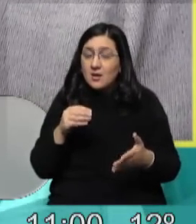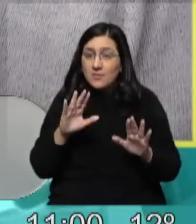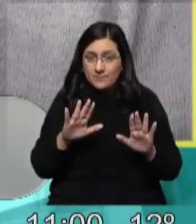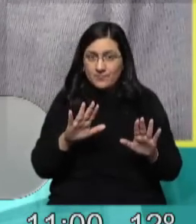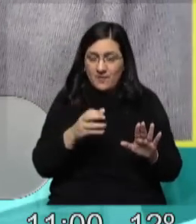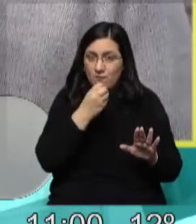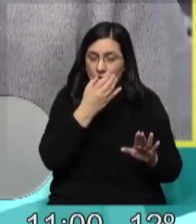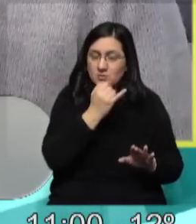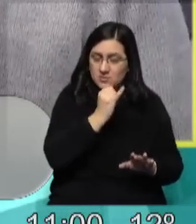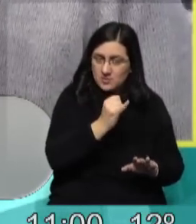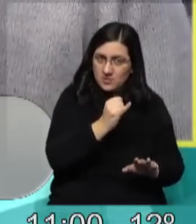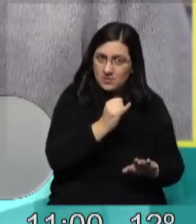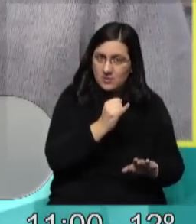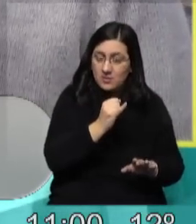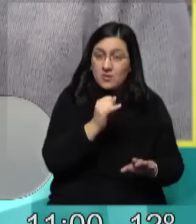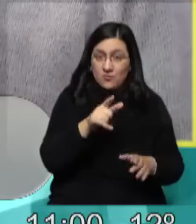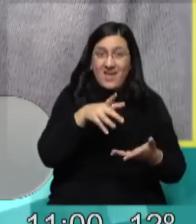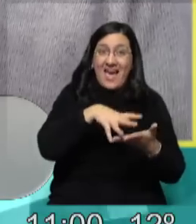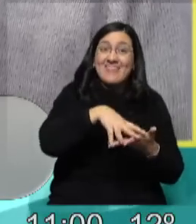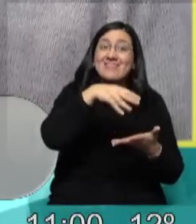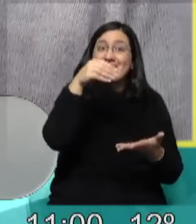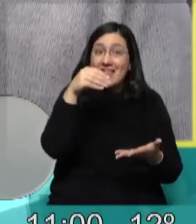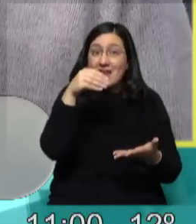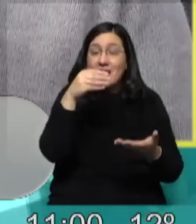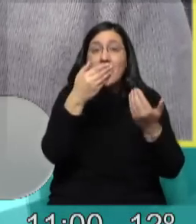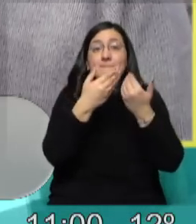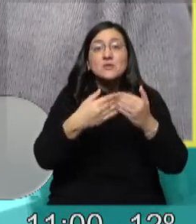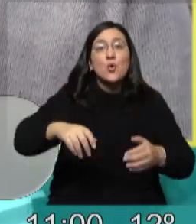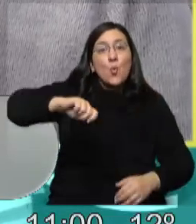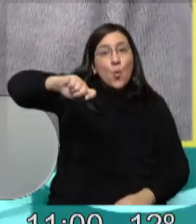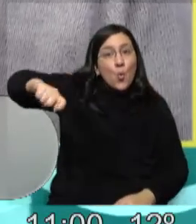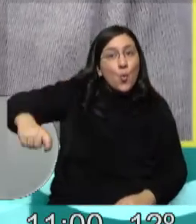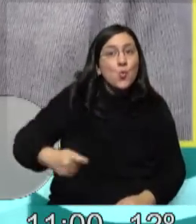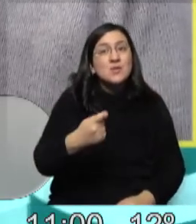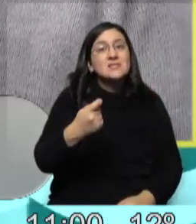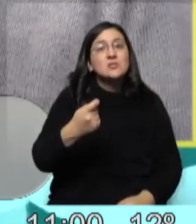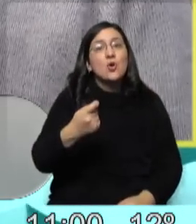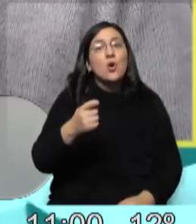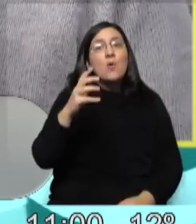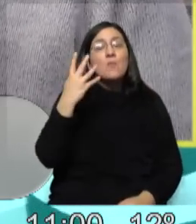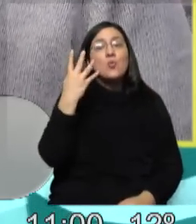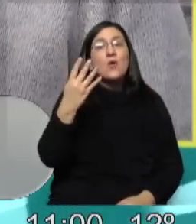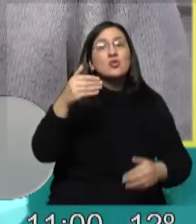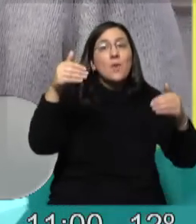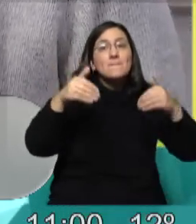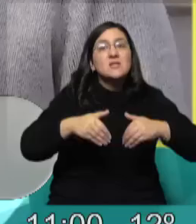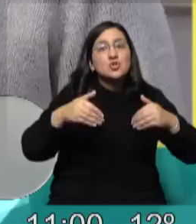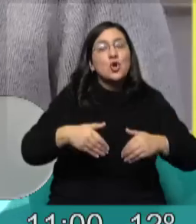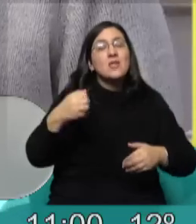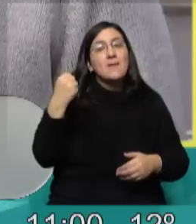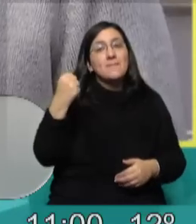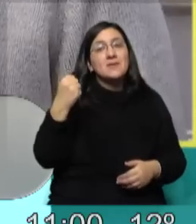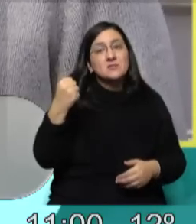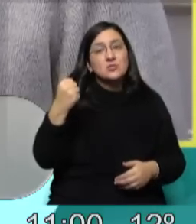fue exactamente él. A Antel le inicia un juicio por 4 millones de pesos, o sea que son más o menos